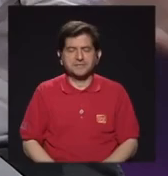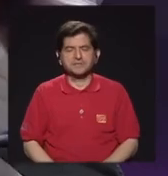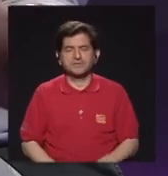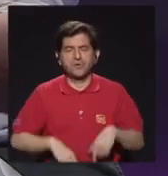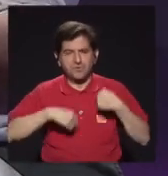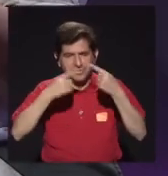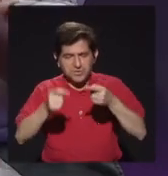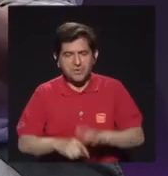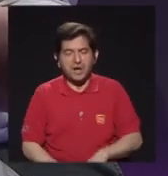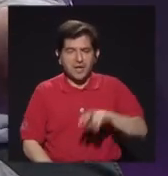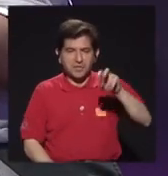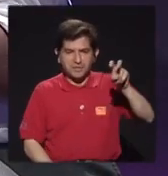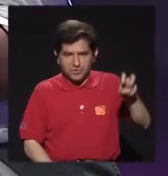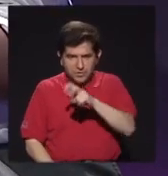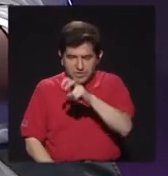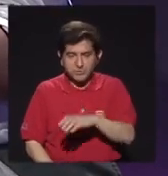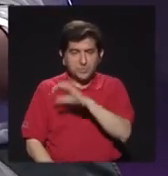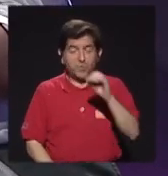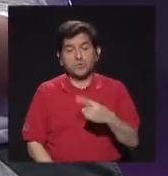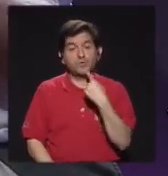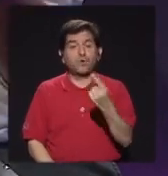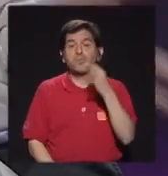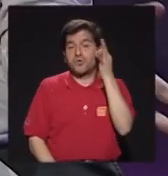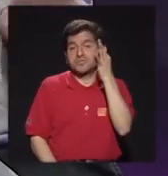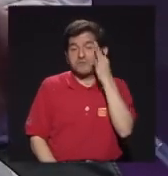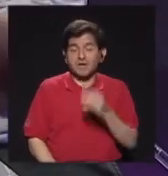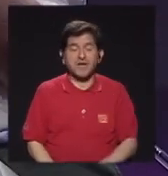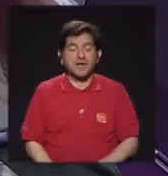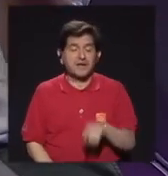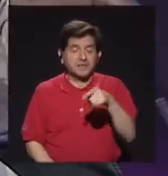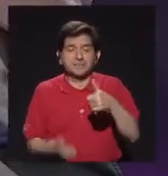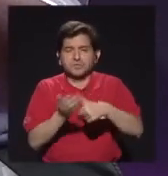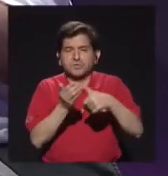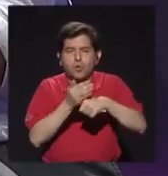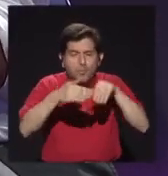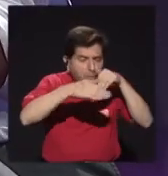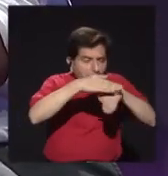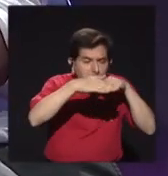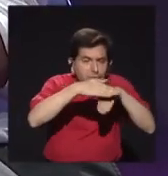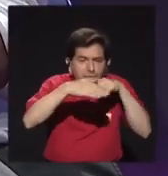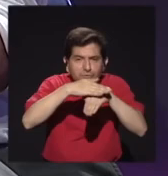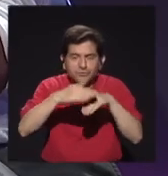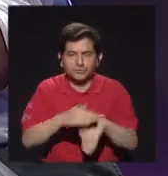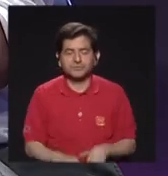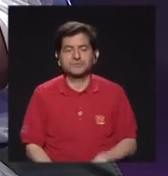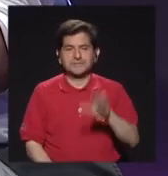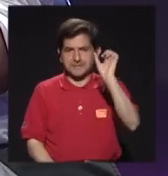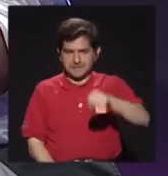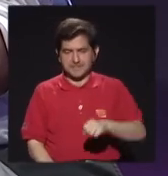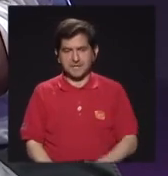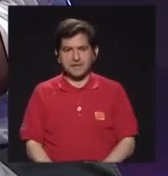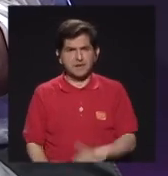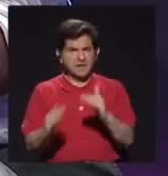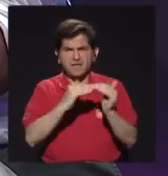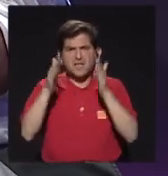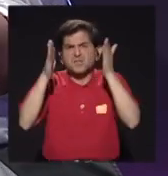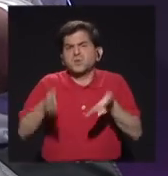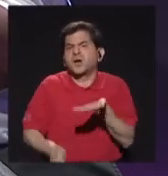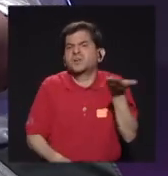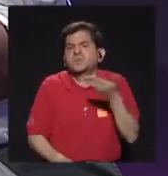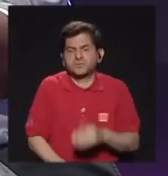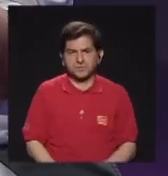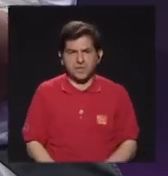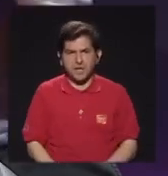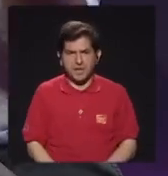correos como citando tomos de maría figueres en sus correos de votos esos votos iban a tener el 2 de febrero y la ciudadanía las que